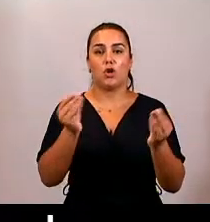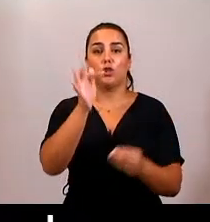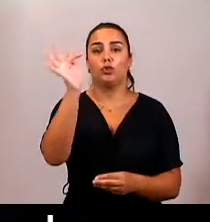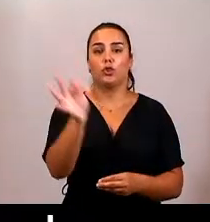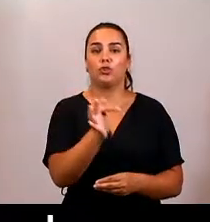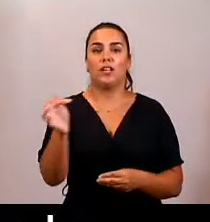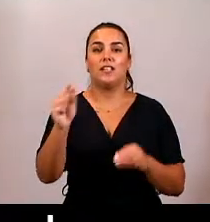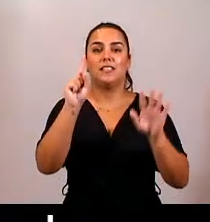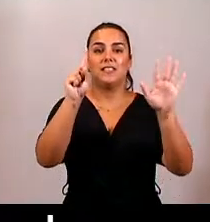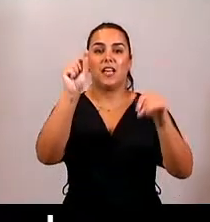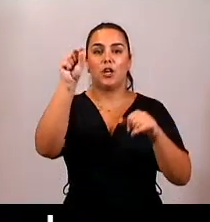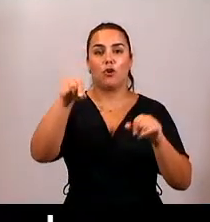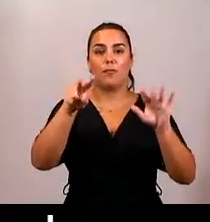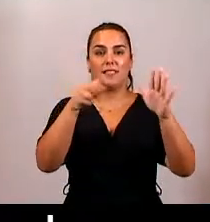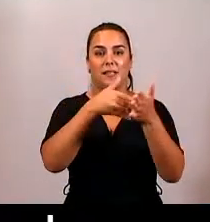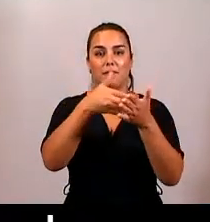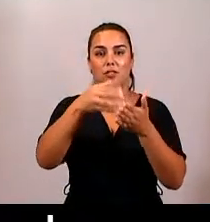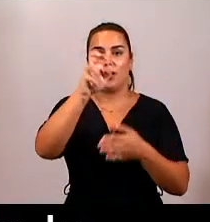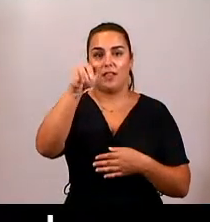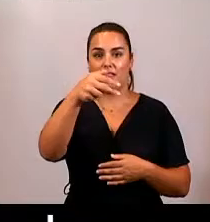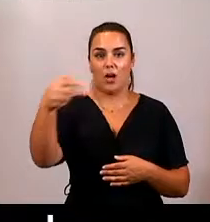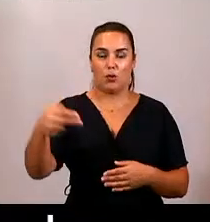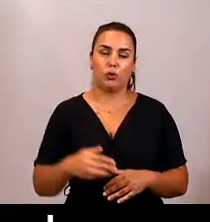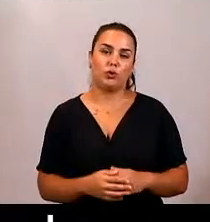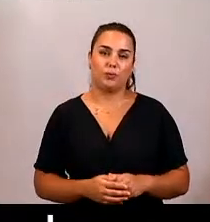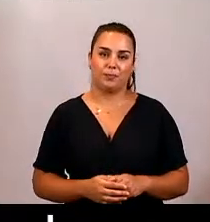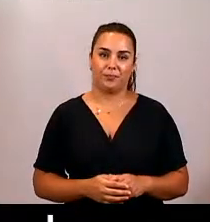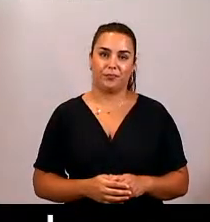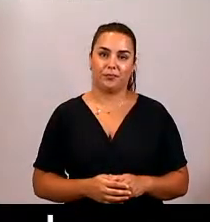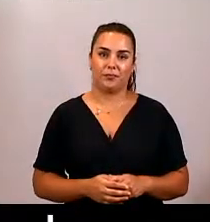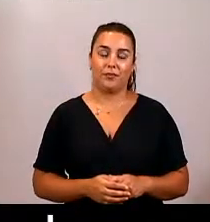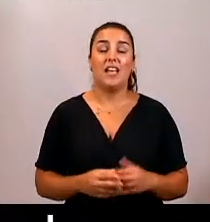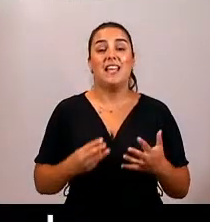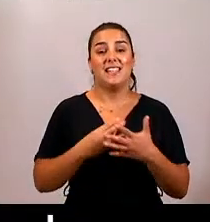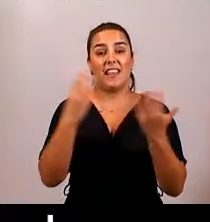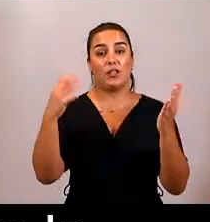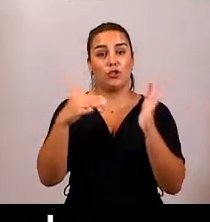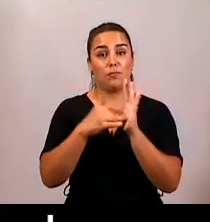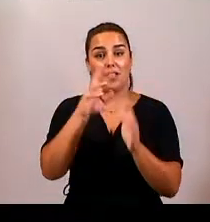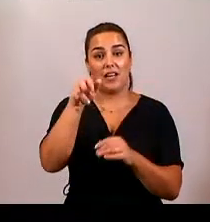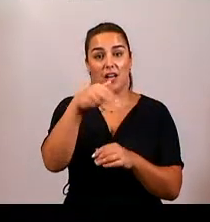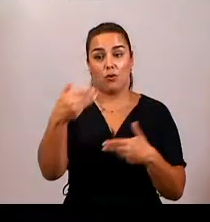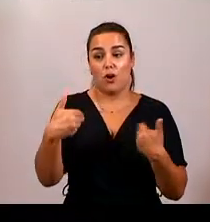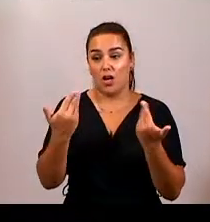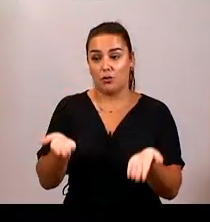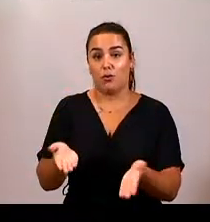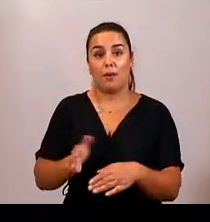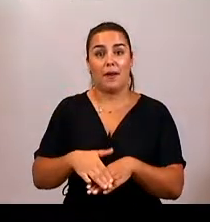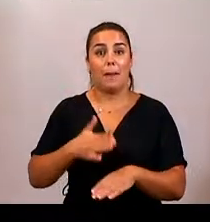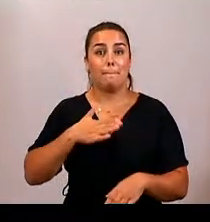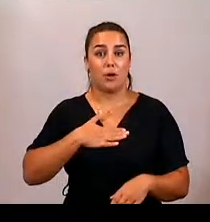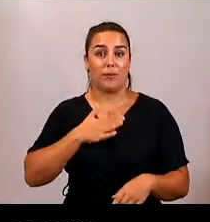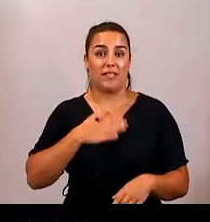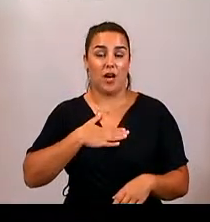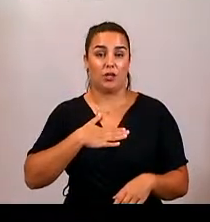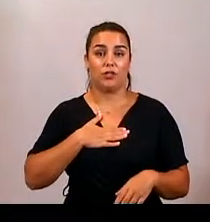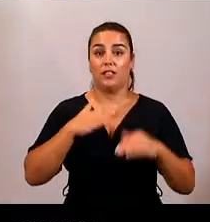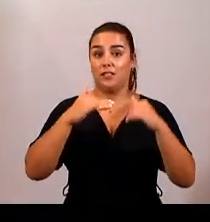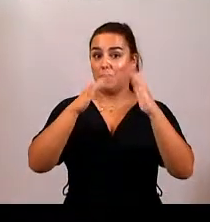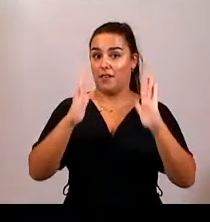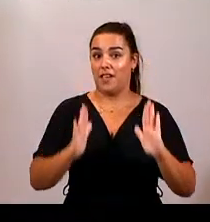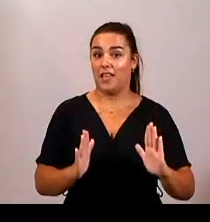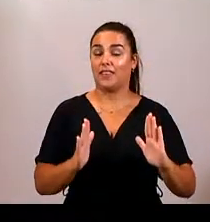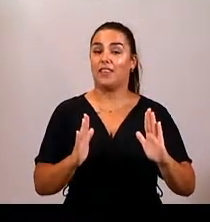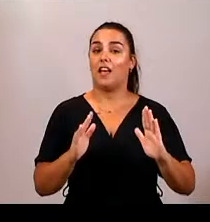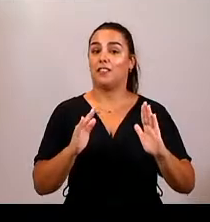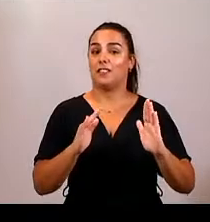millones de euros. Ayudaremos con hasta 18.000 euros a los propietarios tanto de viviendas